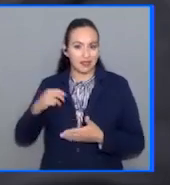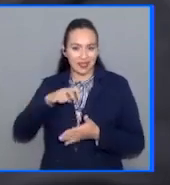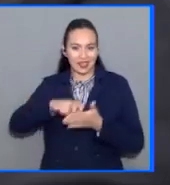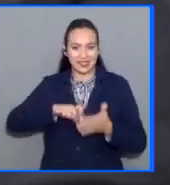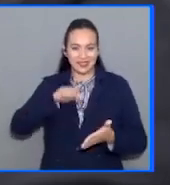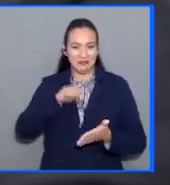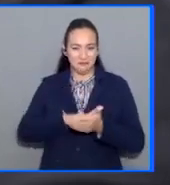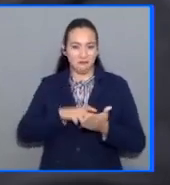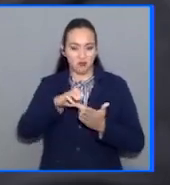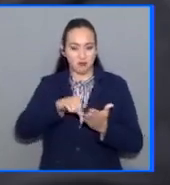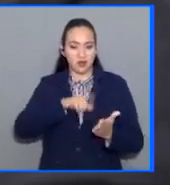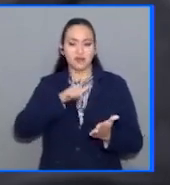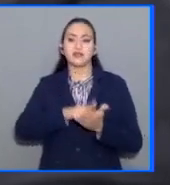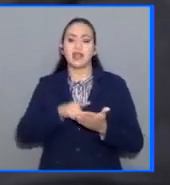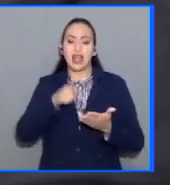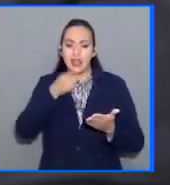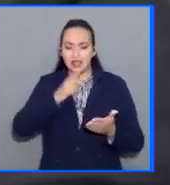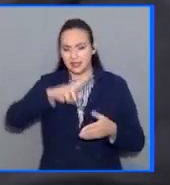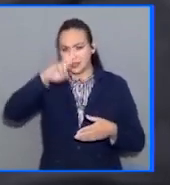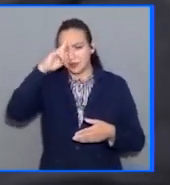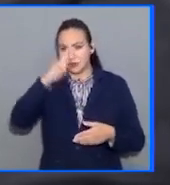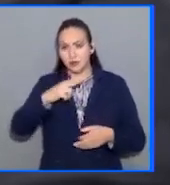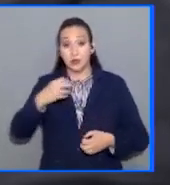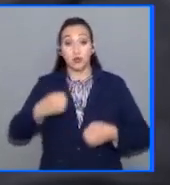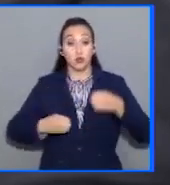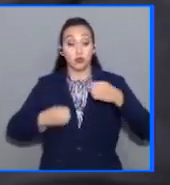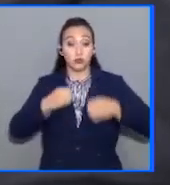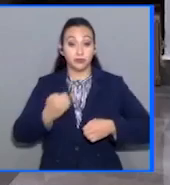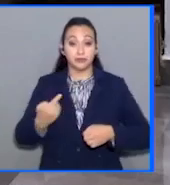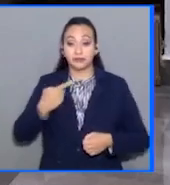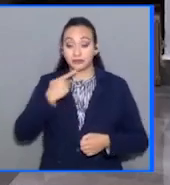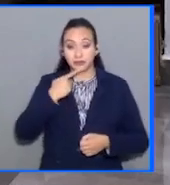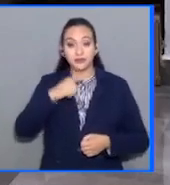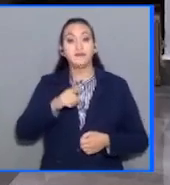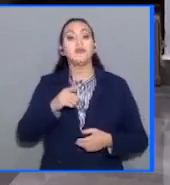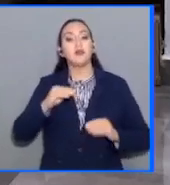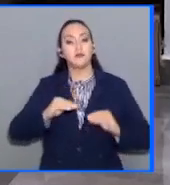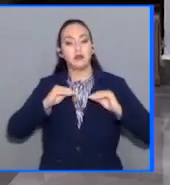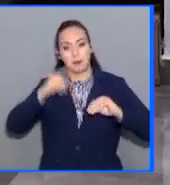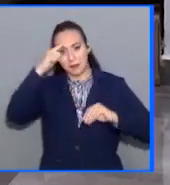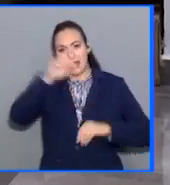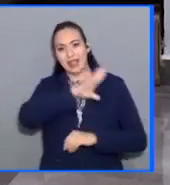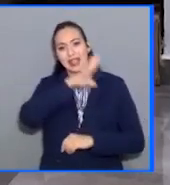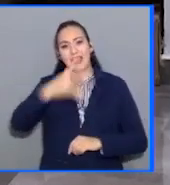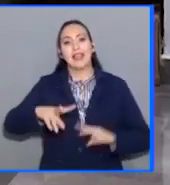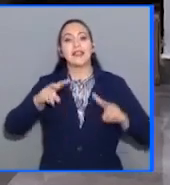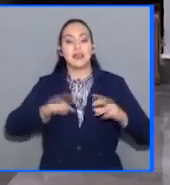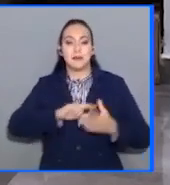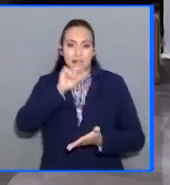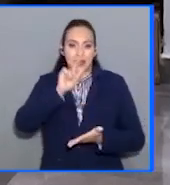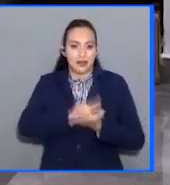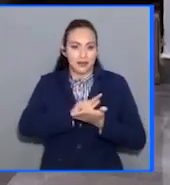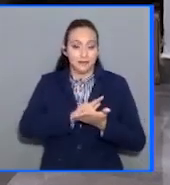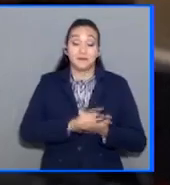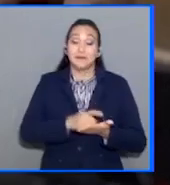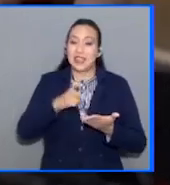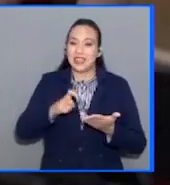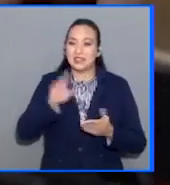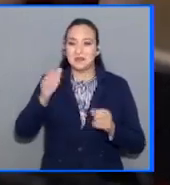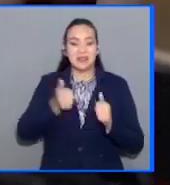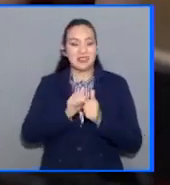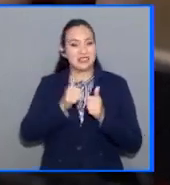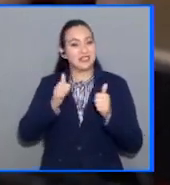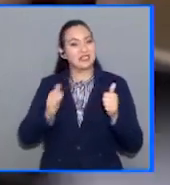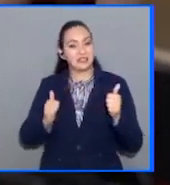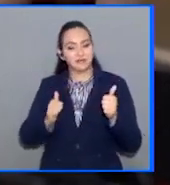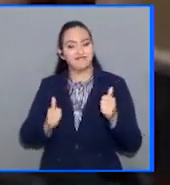que prohíben a las personas juzgadoras emitir resoluciones con efectos generales en materia de leyes es un retroceso que podría impedir la protección